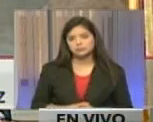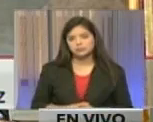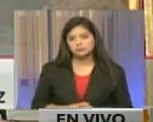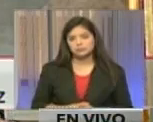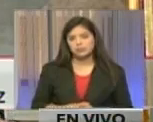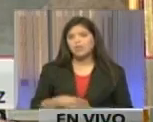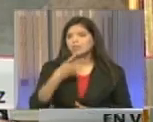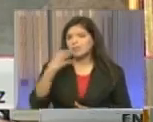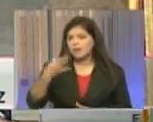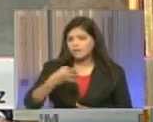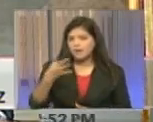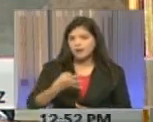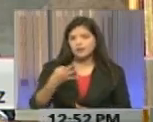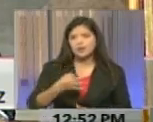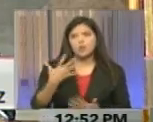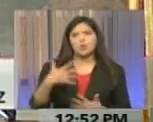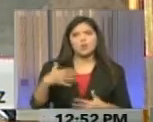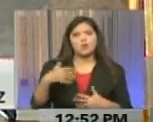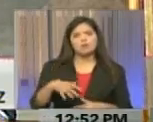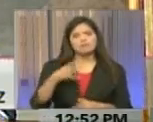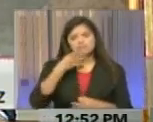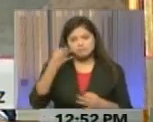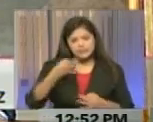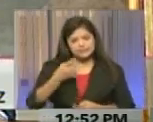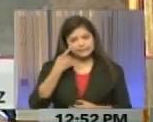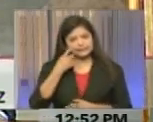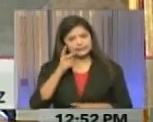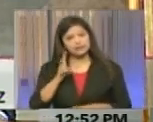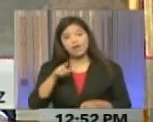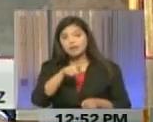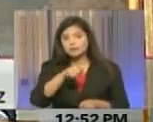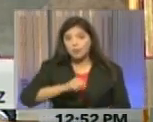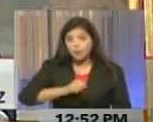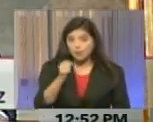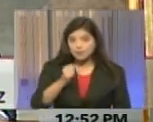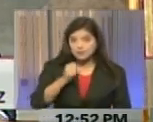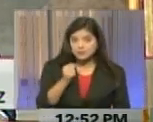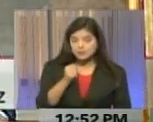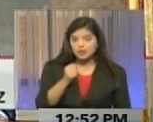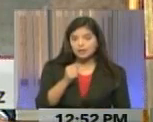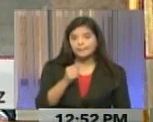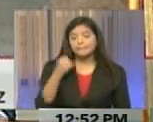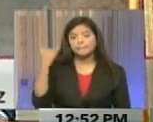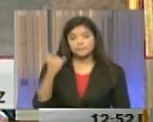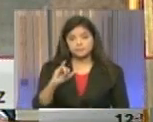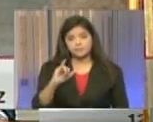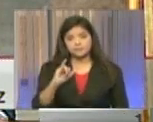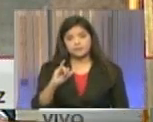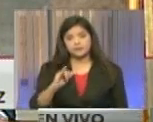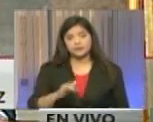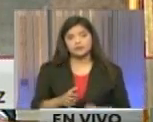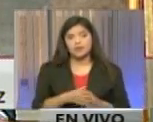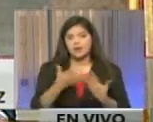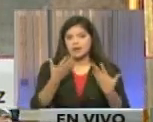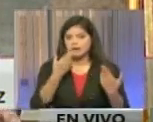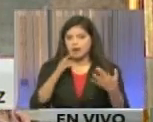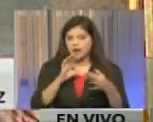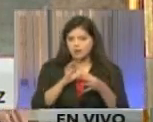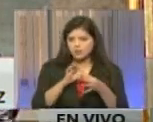de verdad comprometedoras de que esa policía tiene